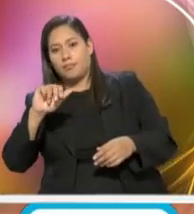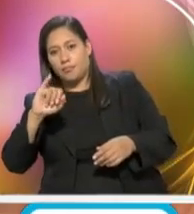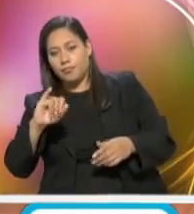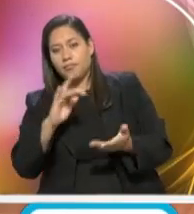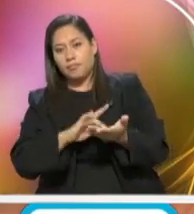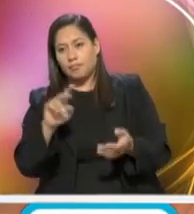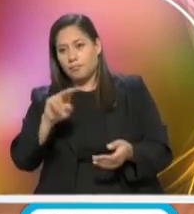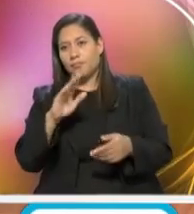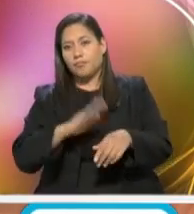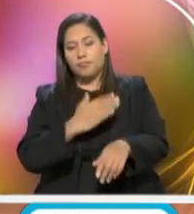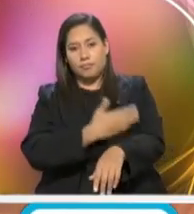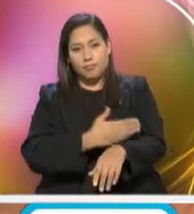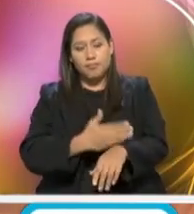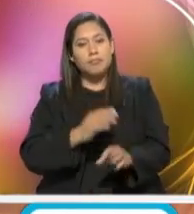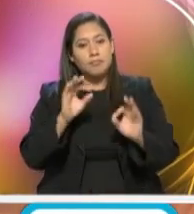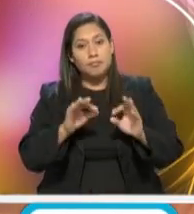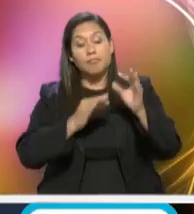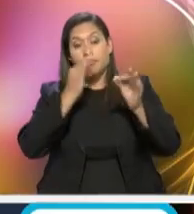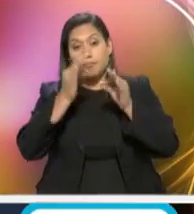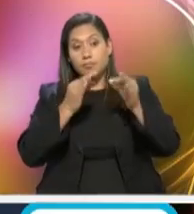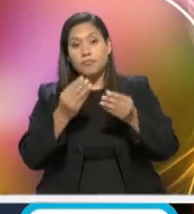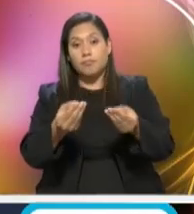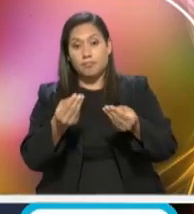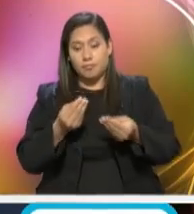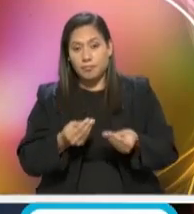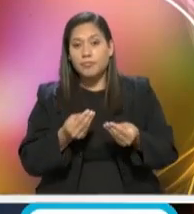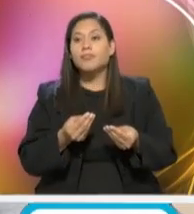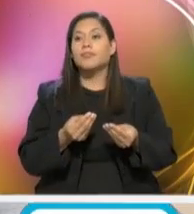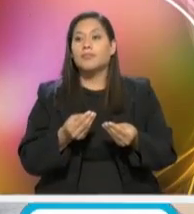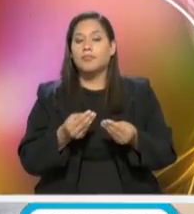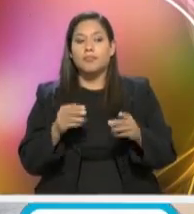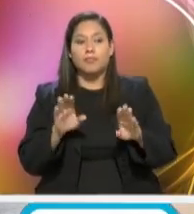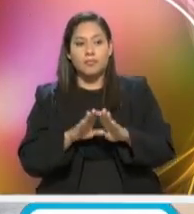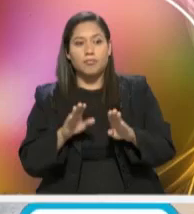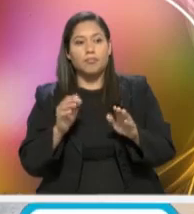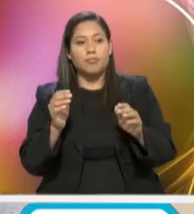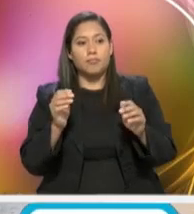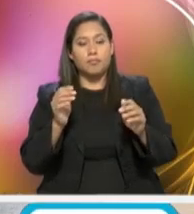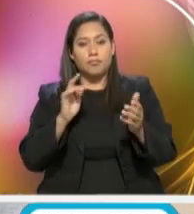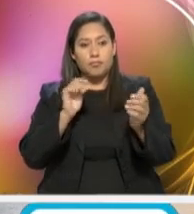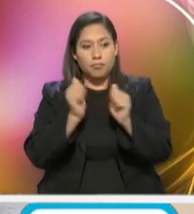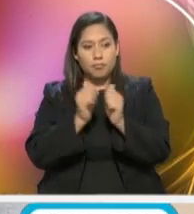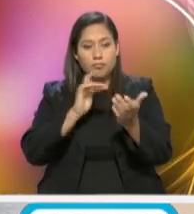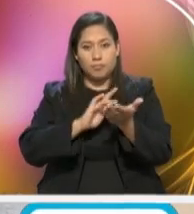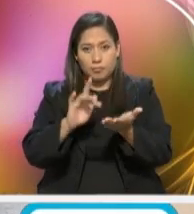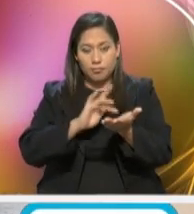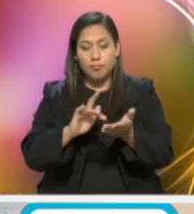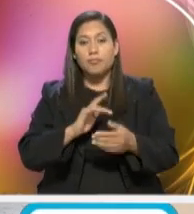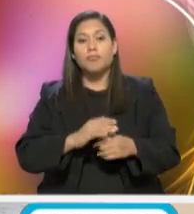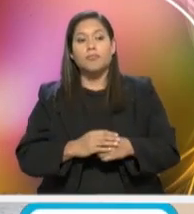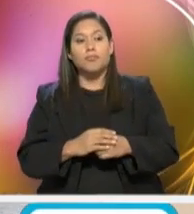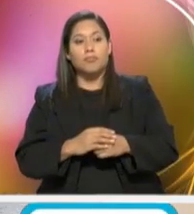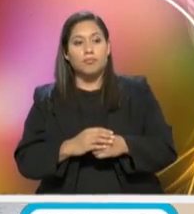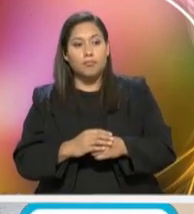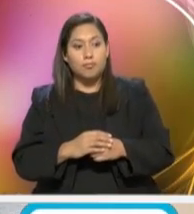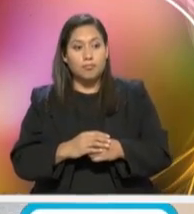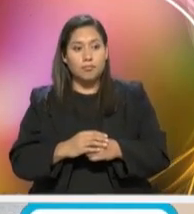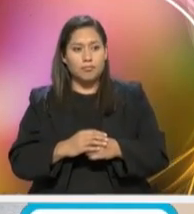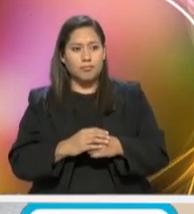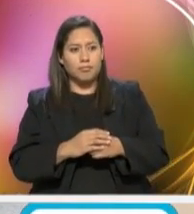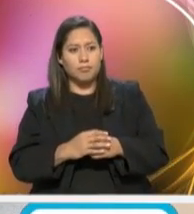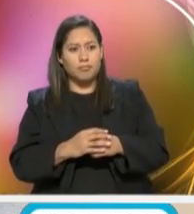por acompañarnos. Excelentes noticias que nos brindan, sobre todo a través de la colaboración pues de